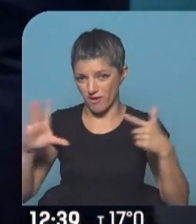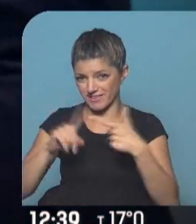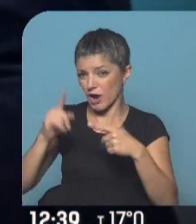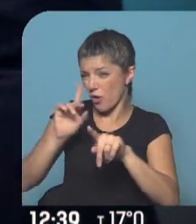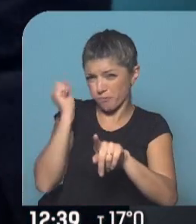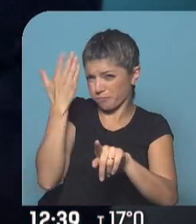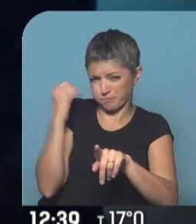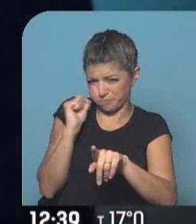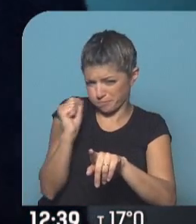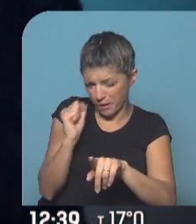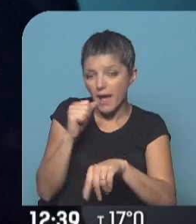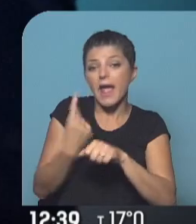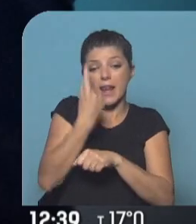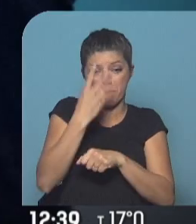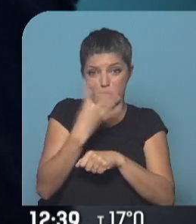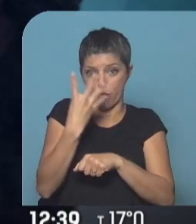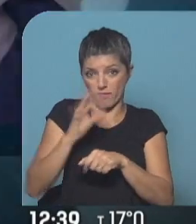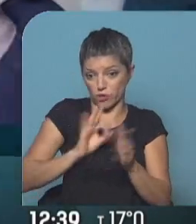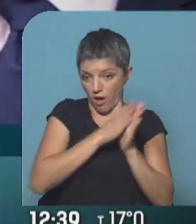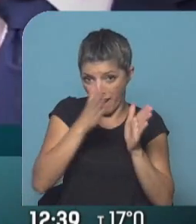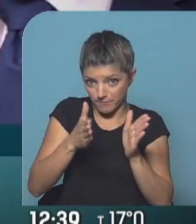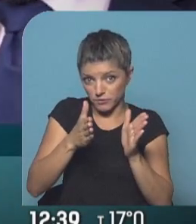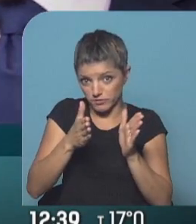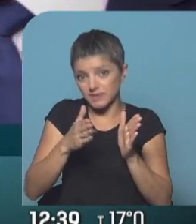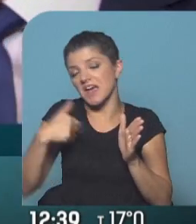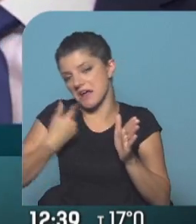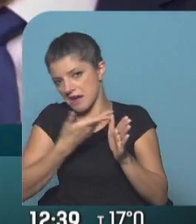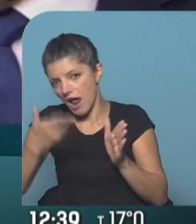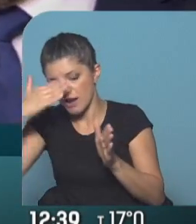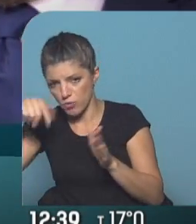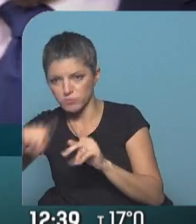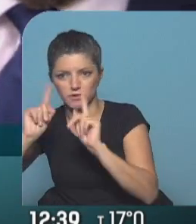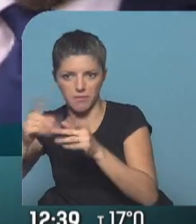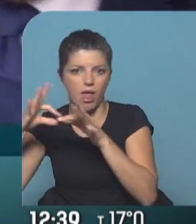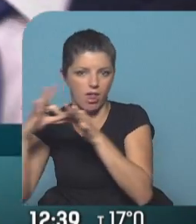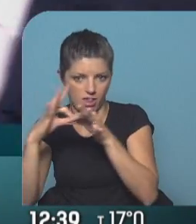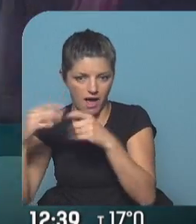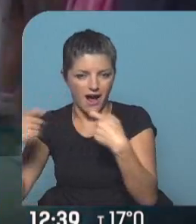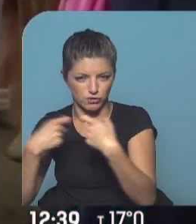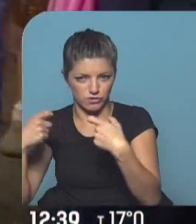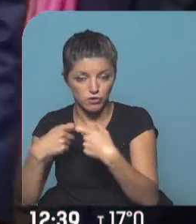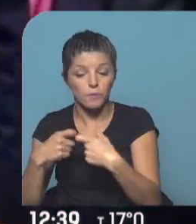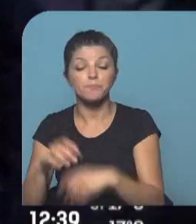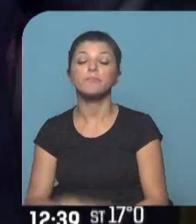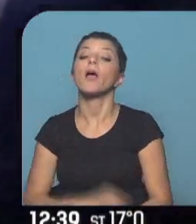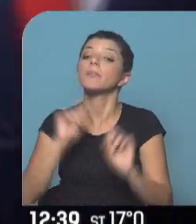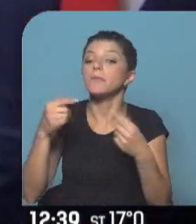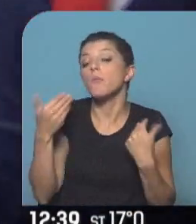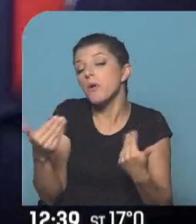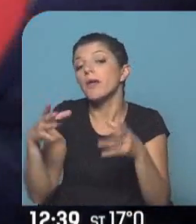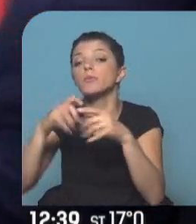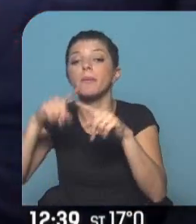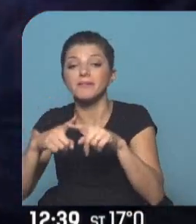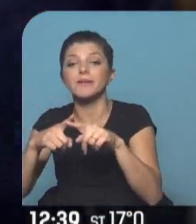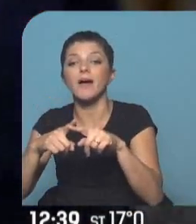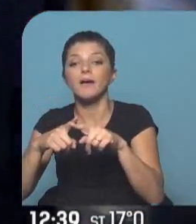ya se concretó durante su primer mandato y en la mayor parte de este último. Otra opción podría abrirse con los liberales